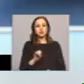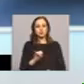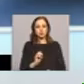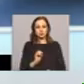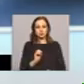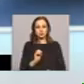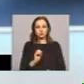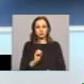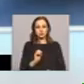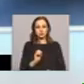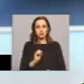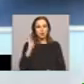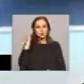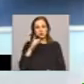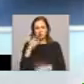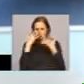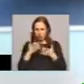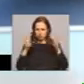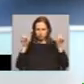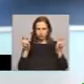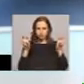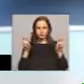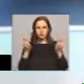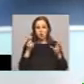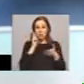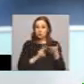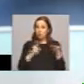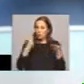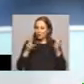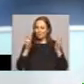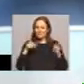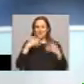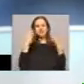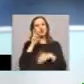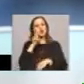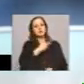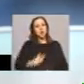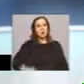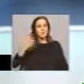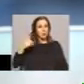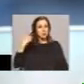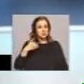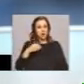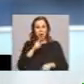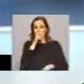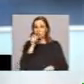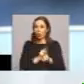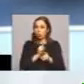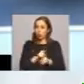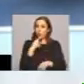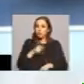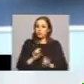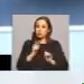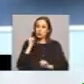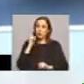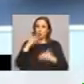este Céus Negros. É uma leitura quase obrigatória nestes dias em que olhamos para o passado para não repetir os mesmos erros. Aconteceu aqui ao lado em